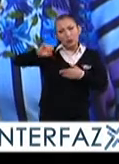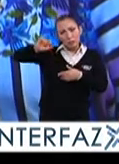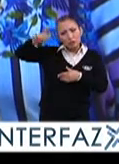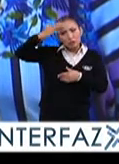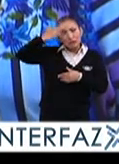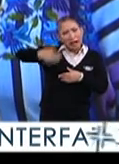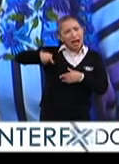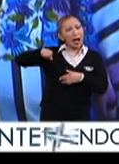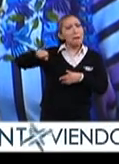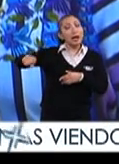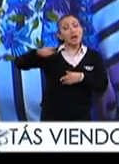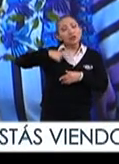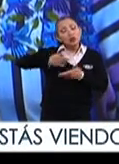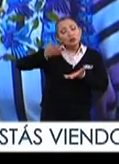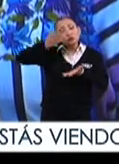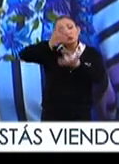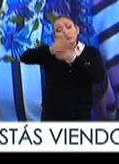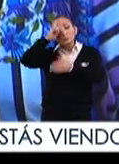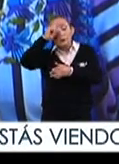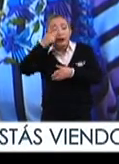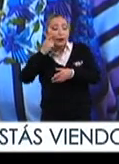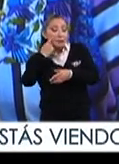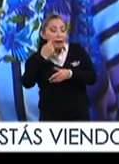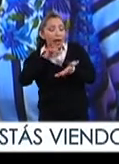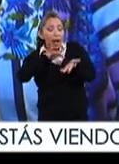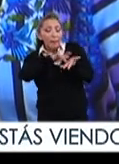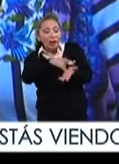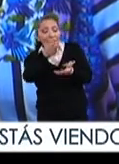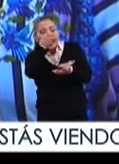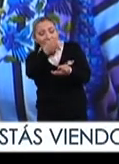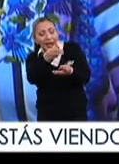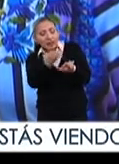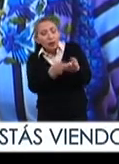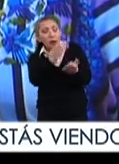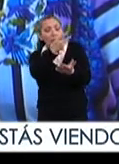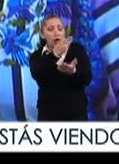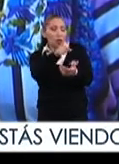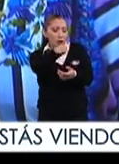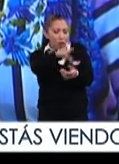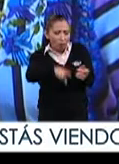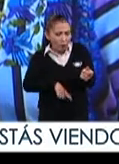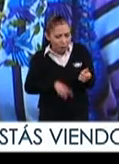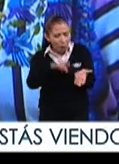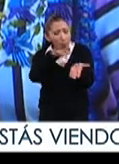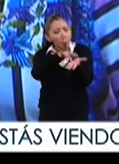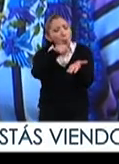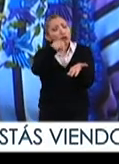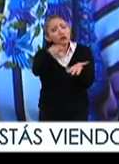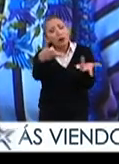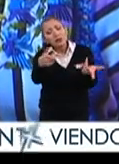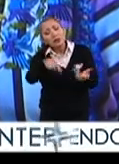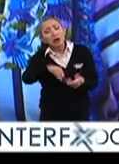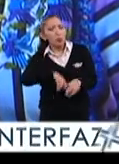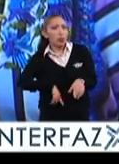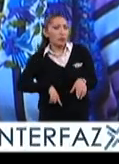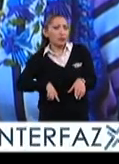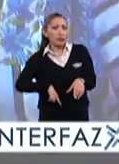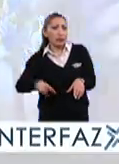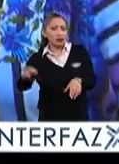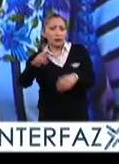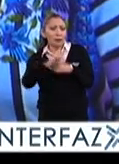expertos que deben recomendar, que deben apoyar los planes de gobiernos de la administración